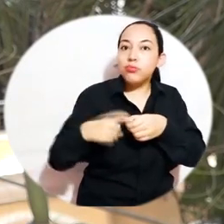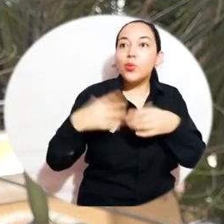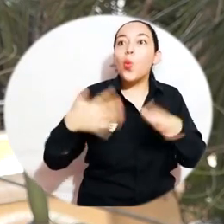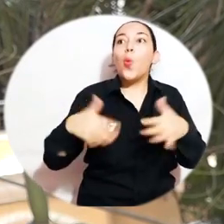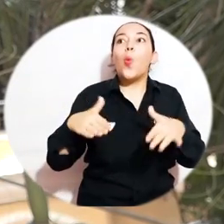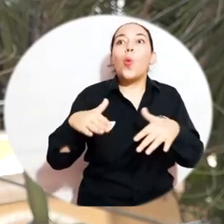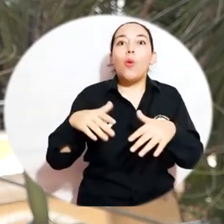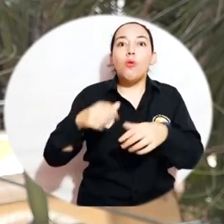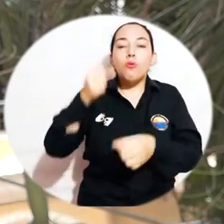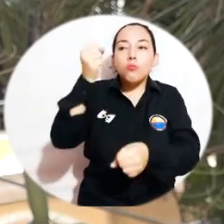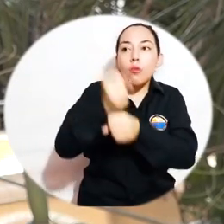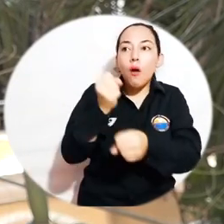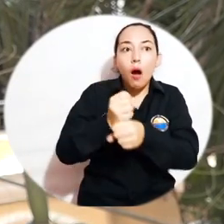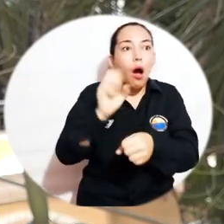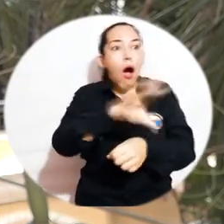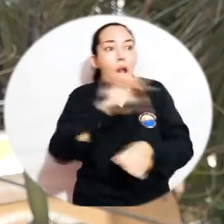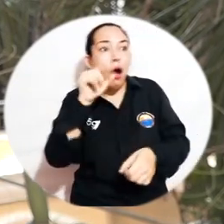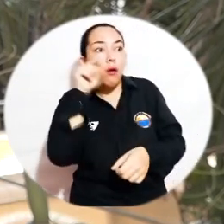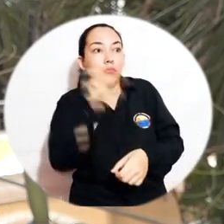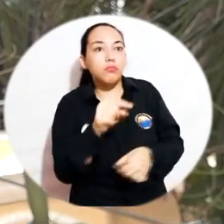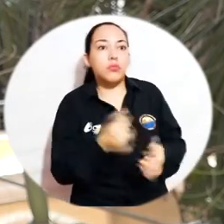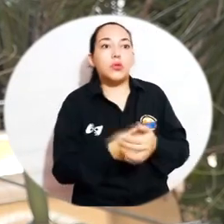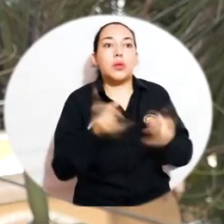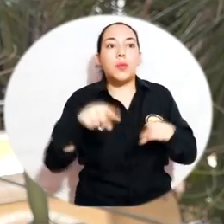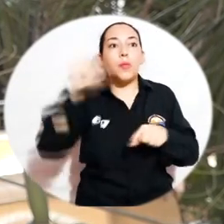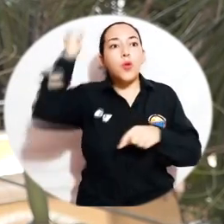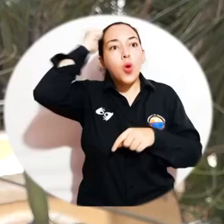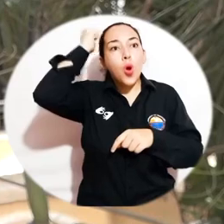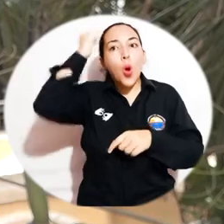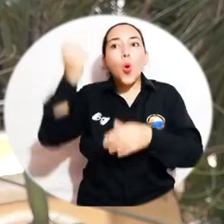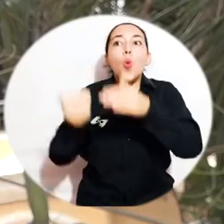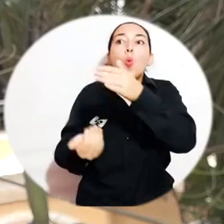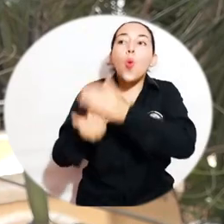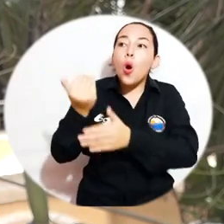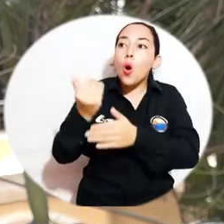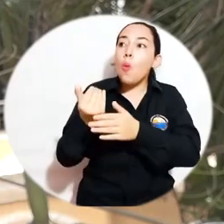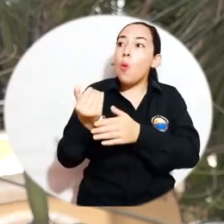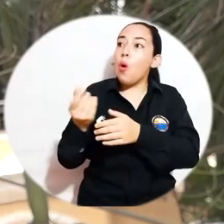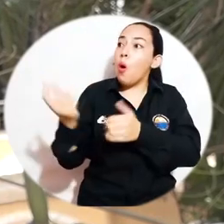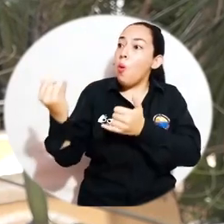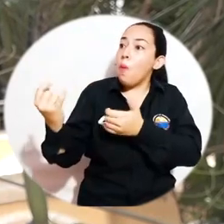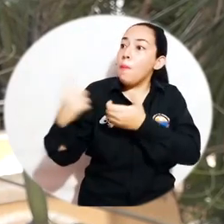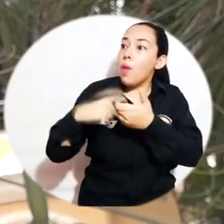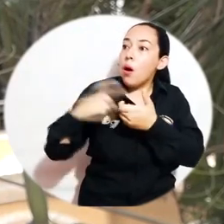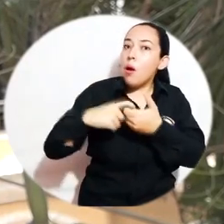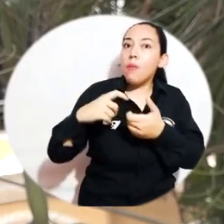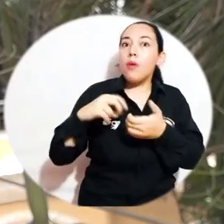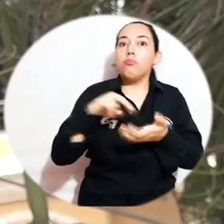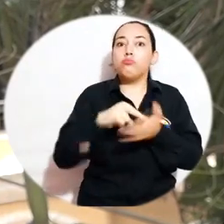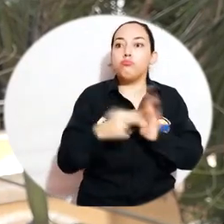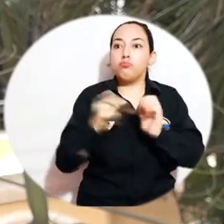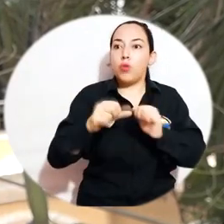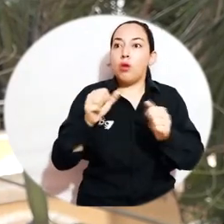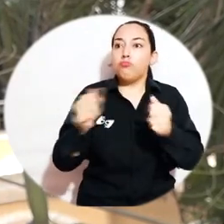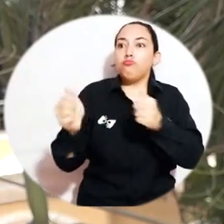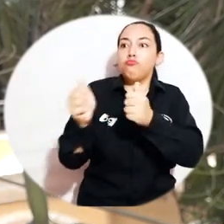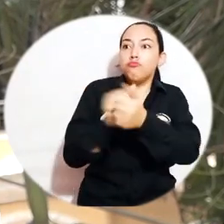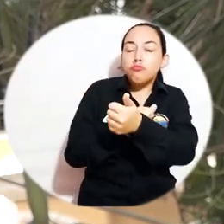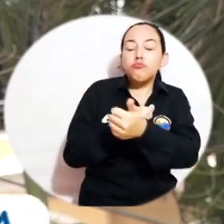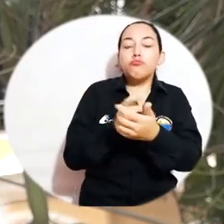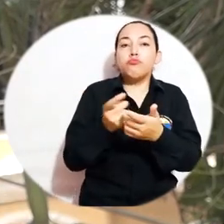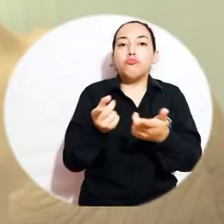de empleo, y a los profesores nuevos, los que están llegando a hacer las